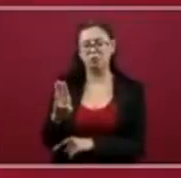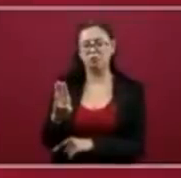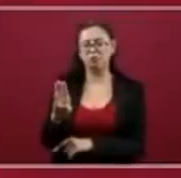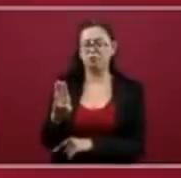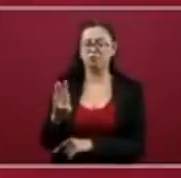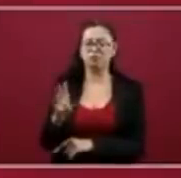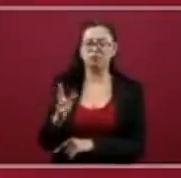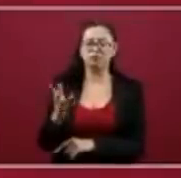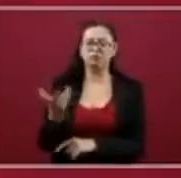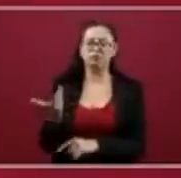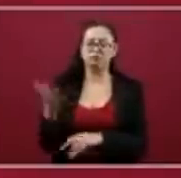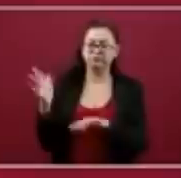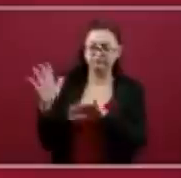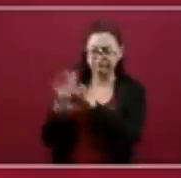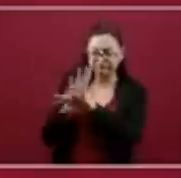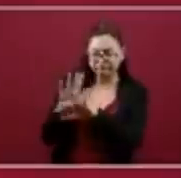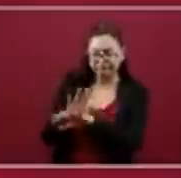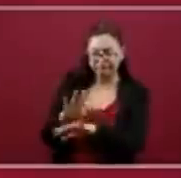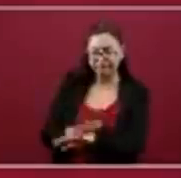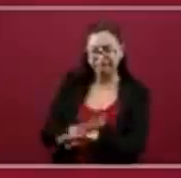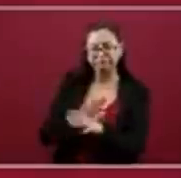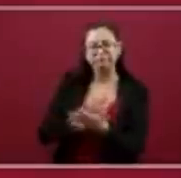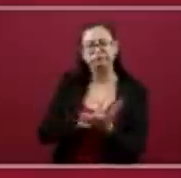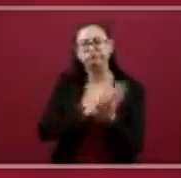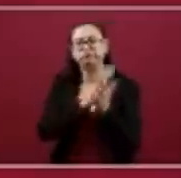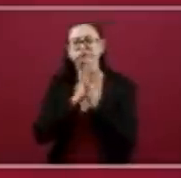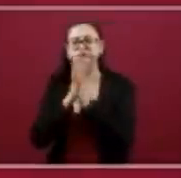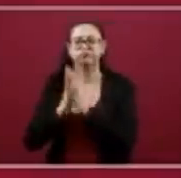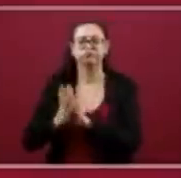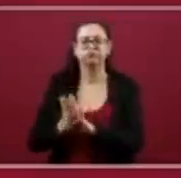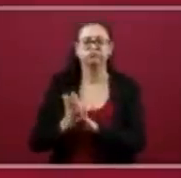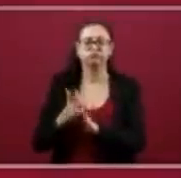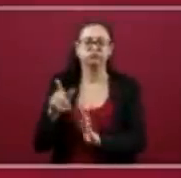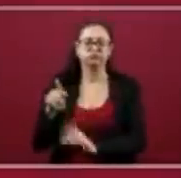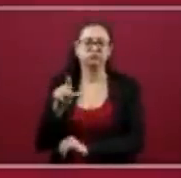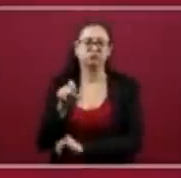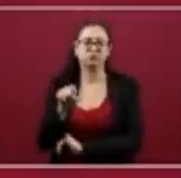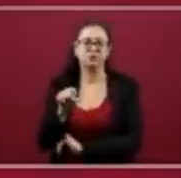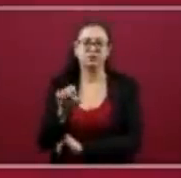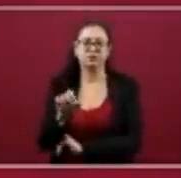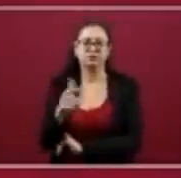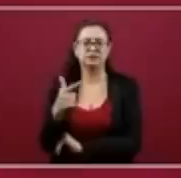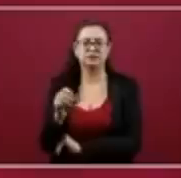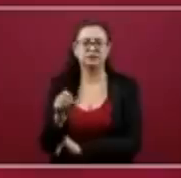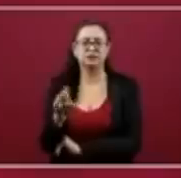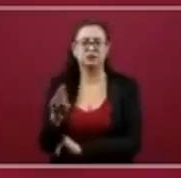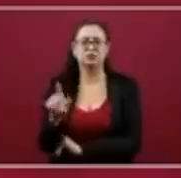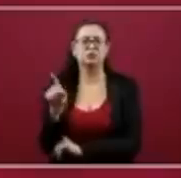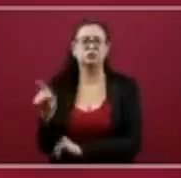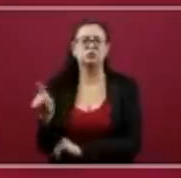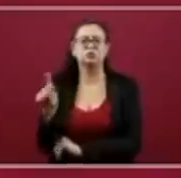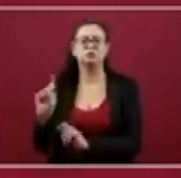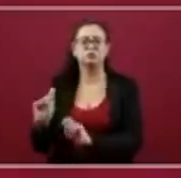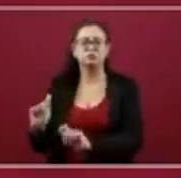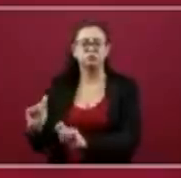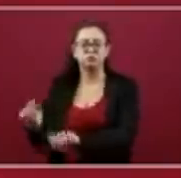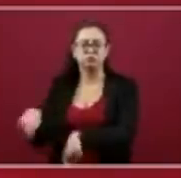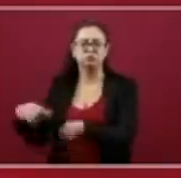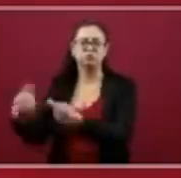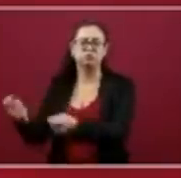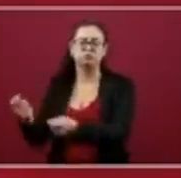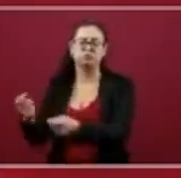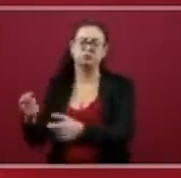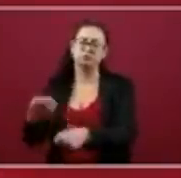se ha convertido en la Secretaría de la Protección y de la